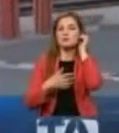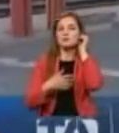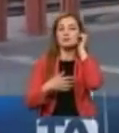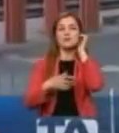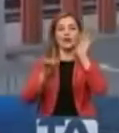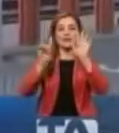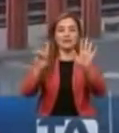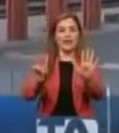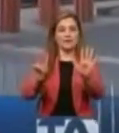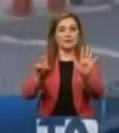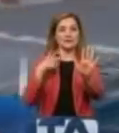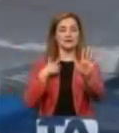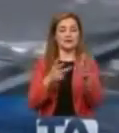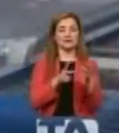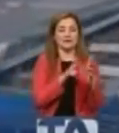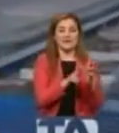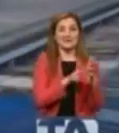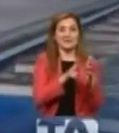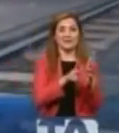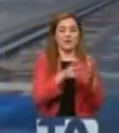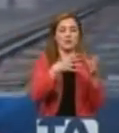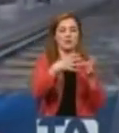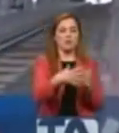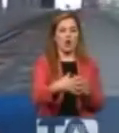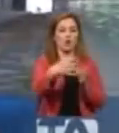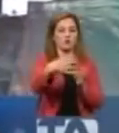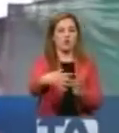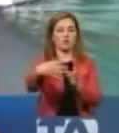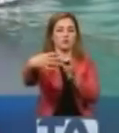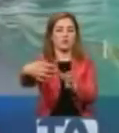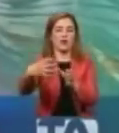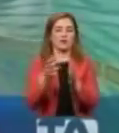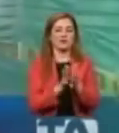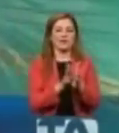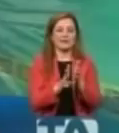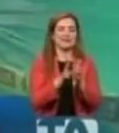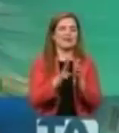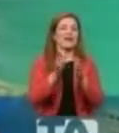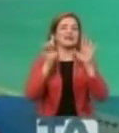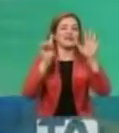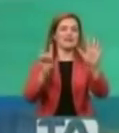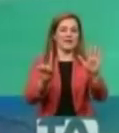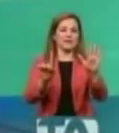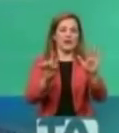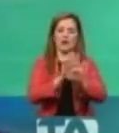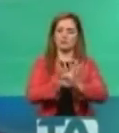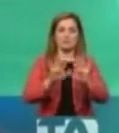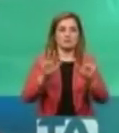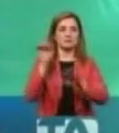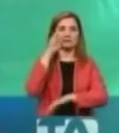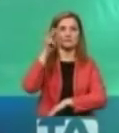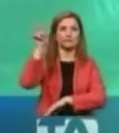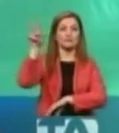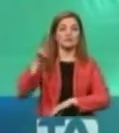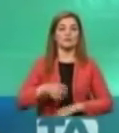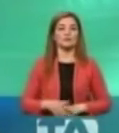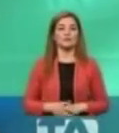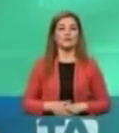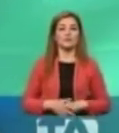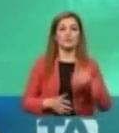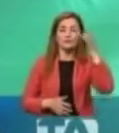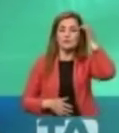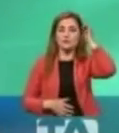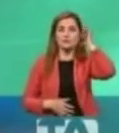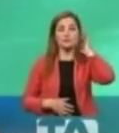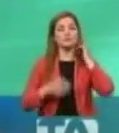6 vagones que llegaron el pasado jueves. Para este lado derecho, ahí está, lo podemos ver, incluso está cubierto